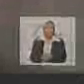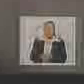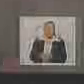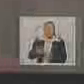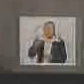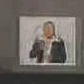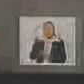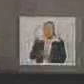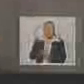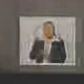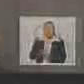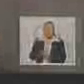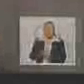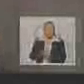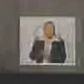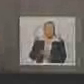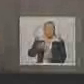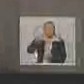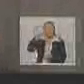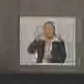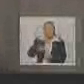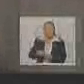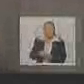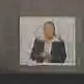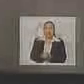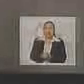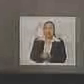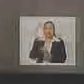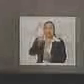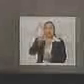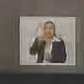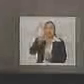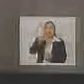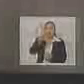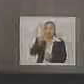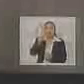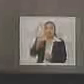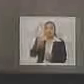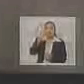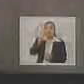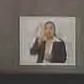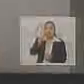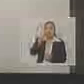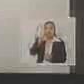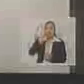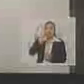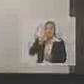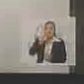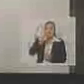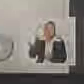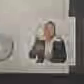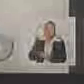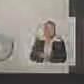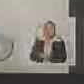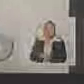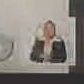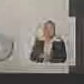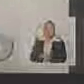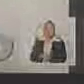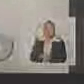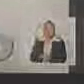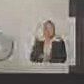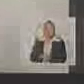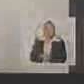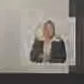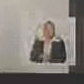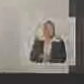Cipacli Dinora Pizano Osorio, quien es candidata común de los partidos de la Revolución Democrática y del Trabajo. Buenas tardes,